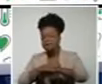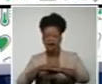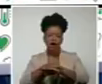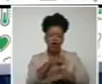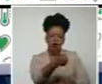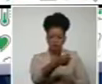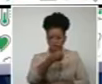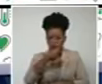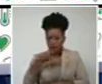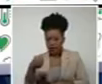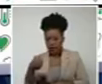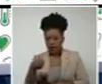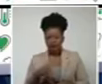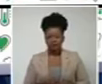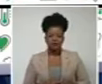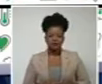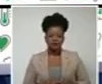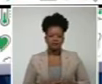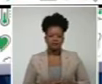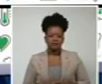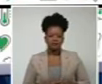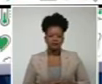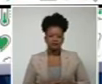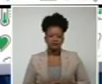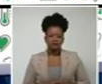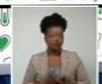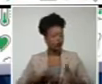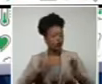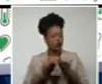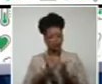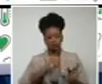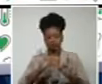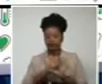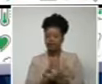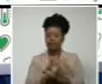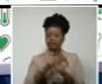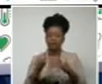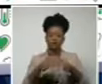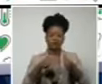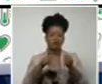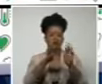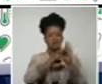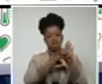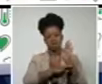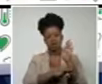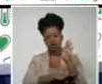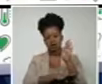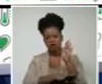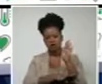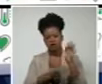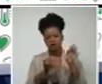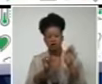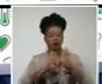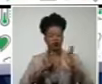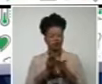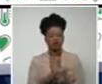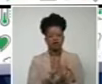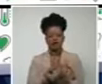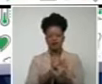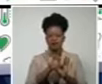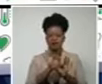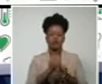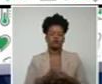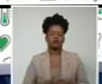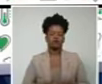para el mantenimiento también de cada una de estas medidas relacionadas con la desinfección de cada espacio. El propio uso